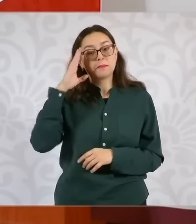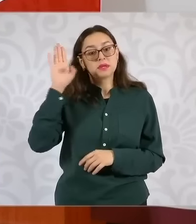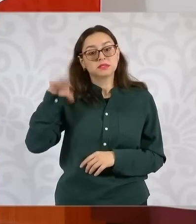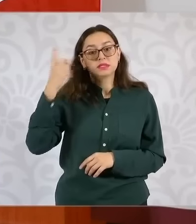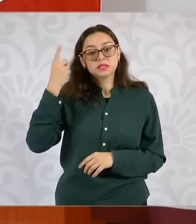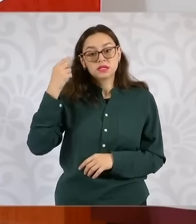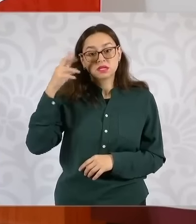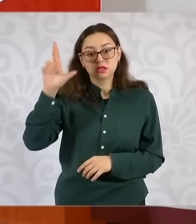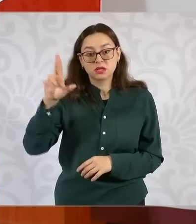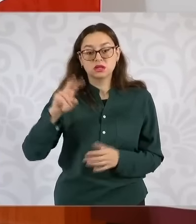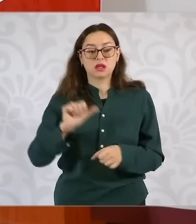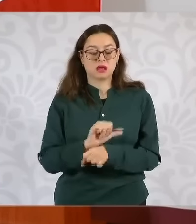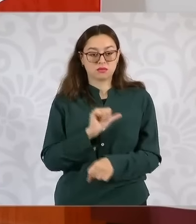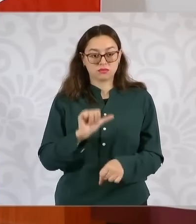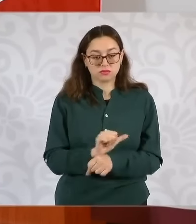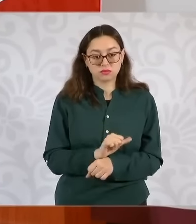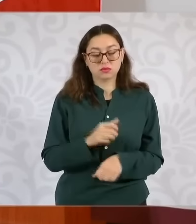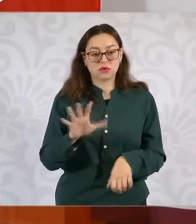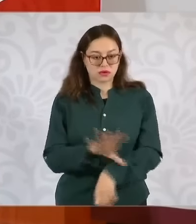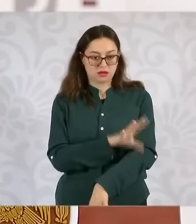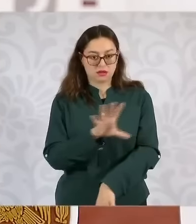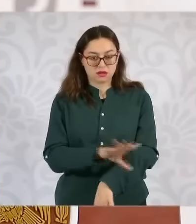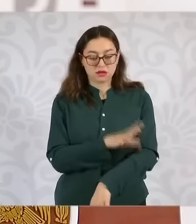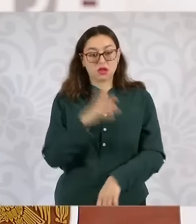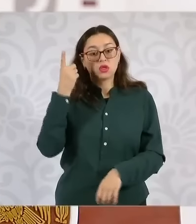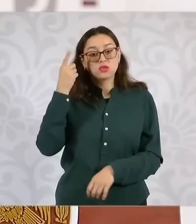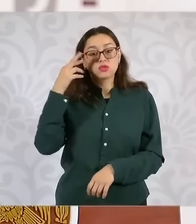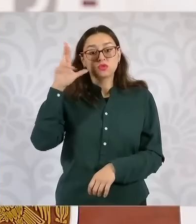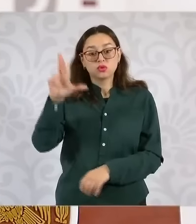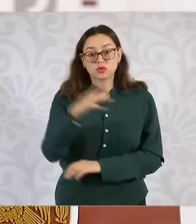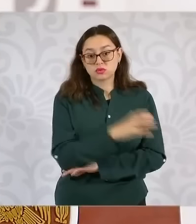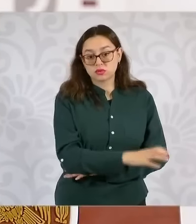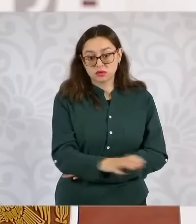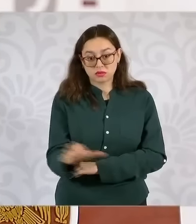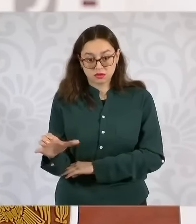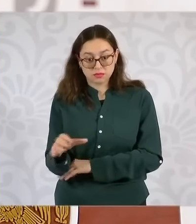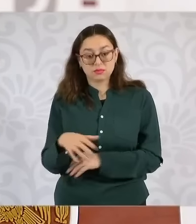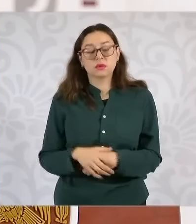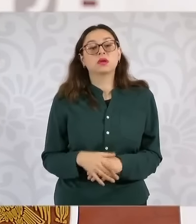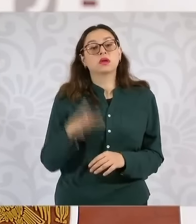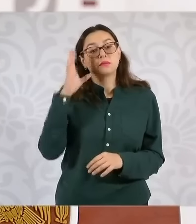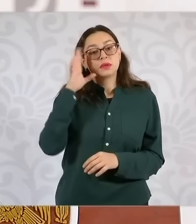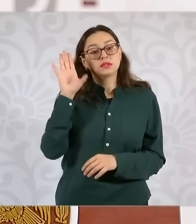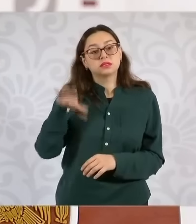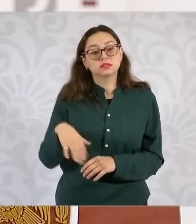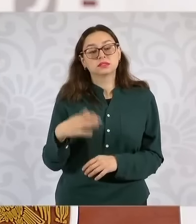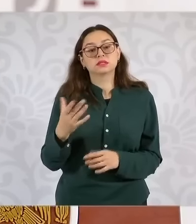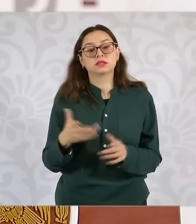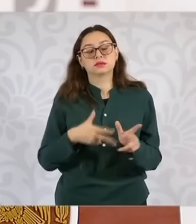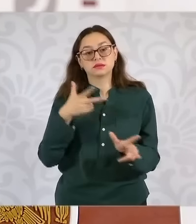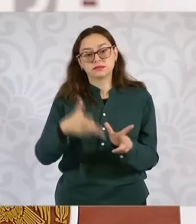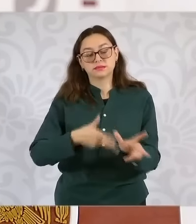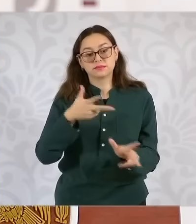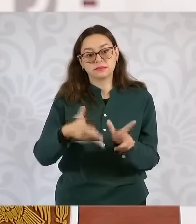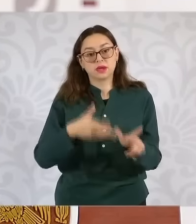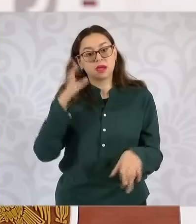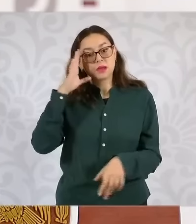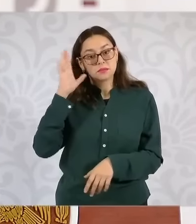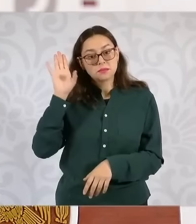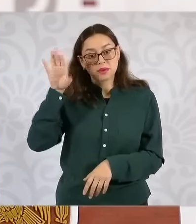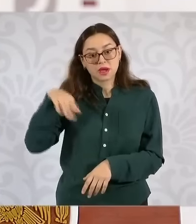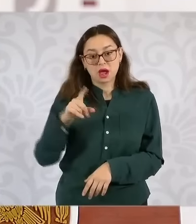en electromovilidad, doctorado en producción agrícola sostenible, maestría en sistemas ferroviarios, maestría en